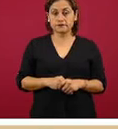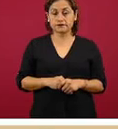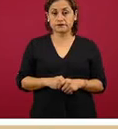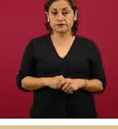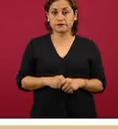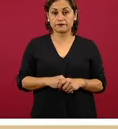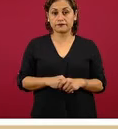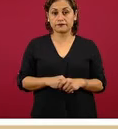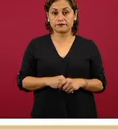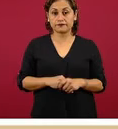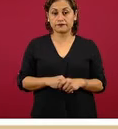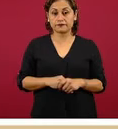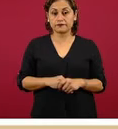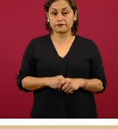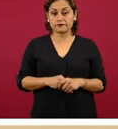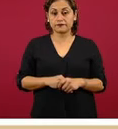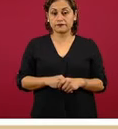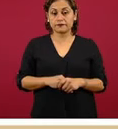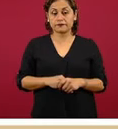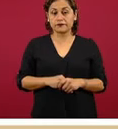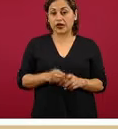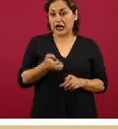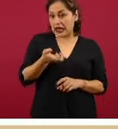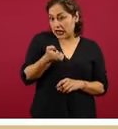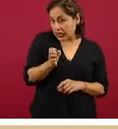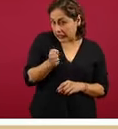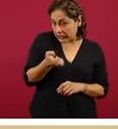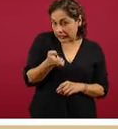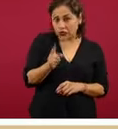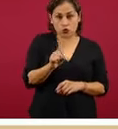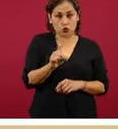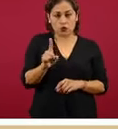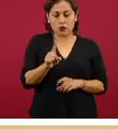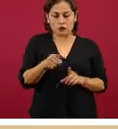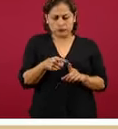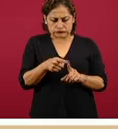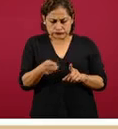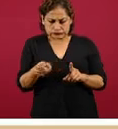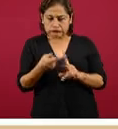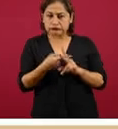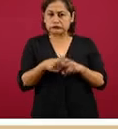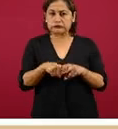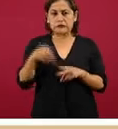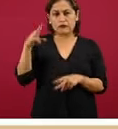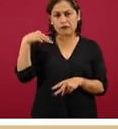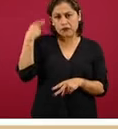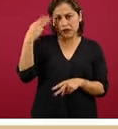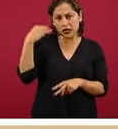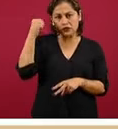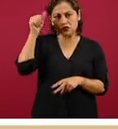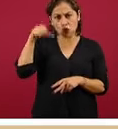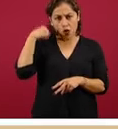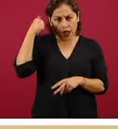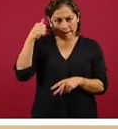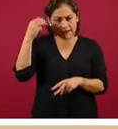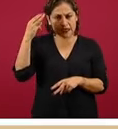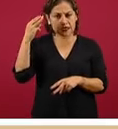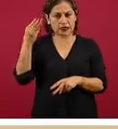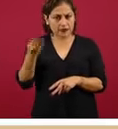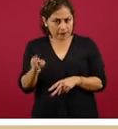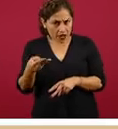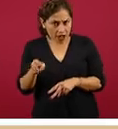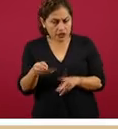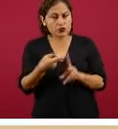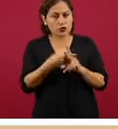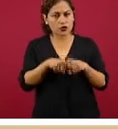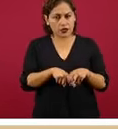no totalmente desde enero, pero sí desde marzo más o menos, o abril, mayo, y tenemos una